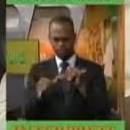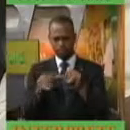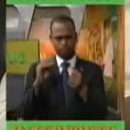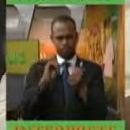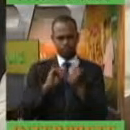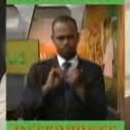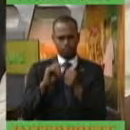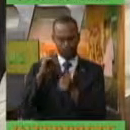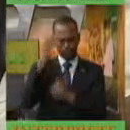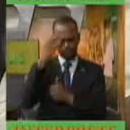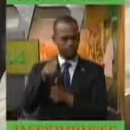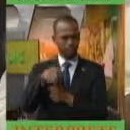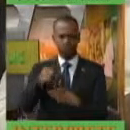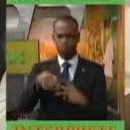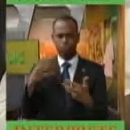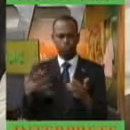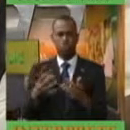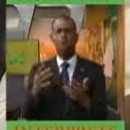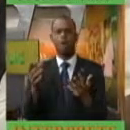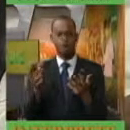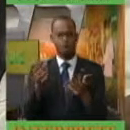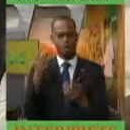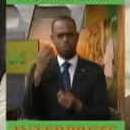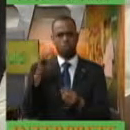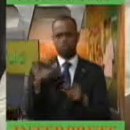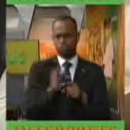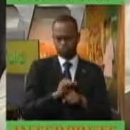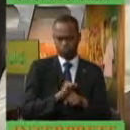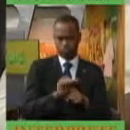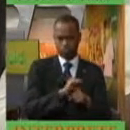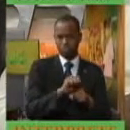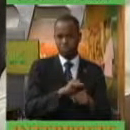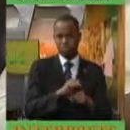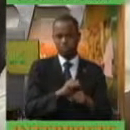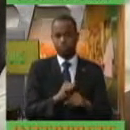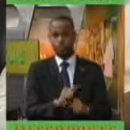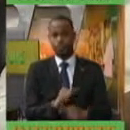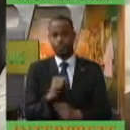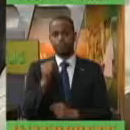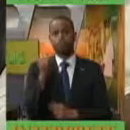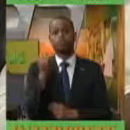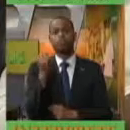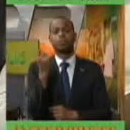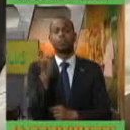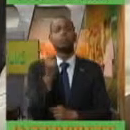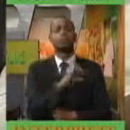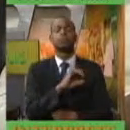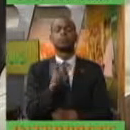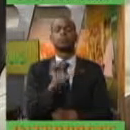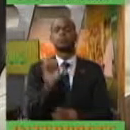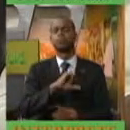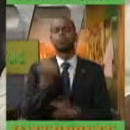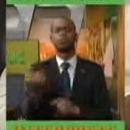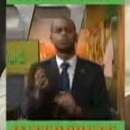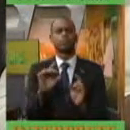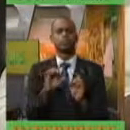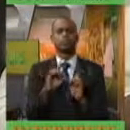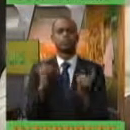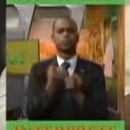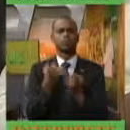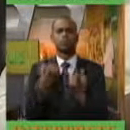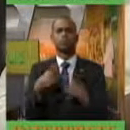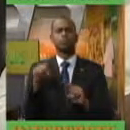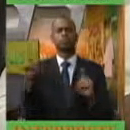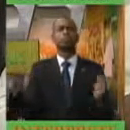identificar el dispositivo de apoyo que requiere la persona. Y también otro departamento que ha tenido gran